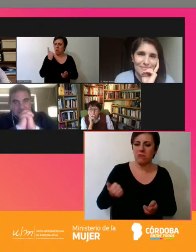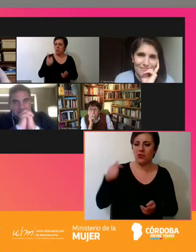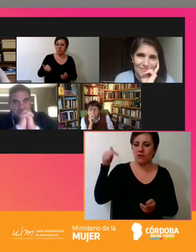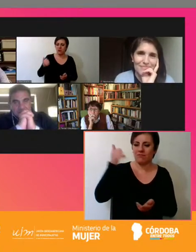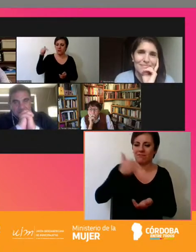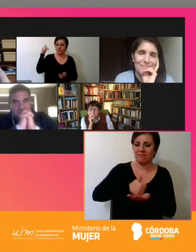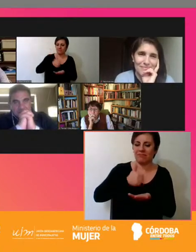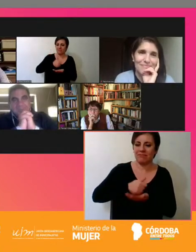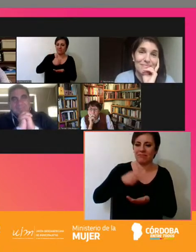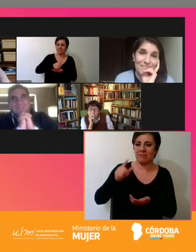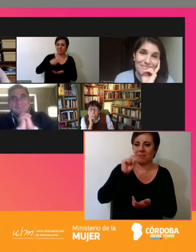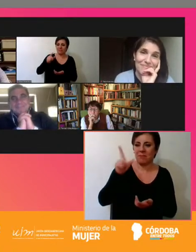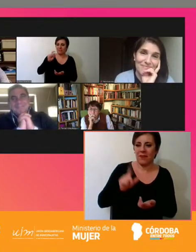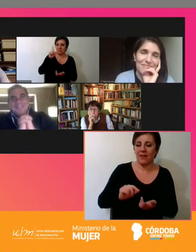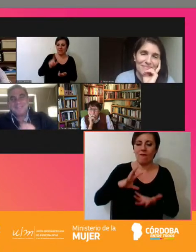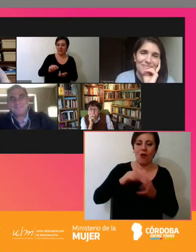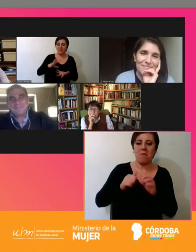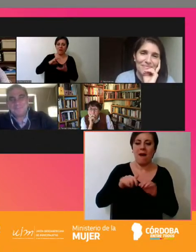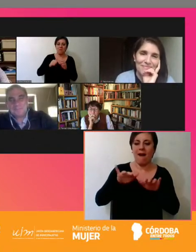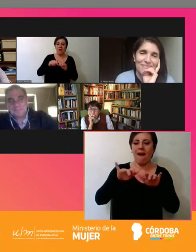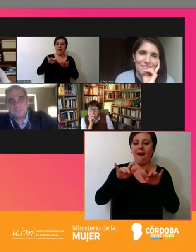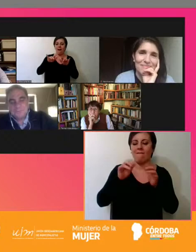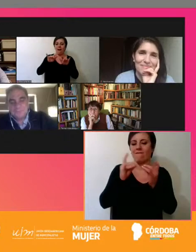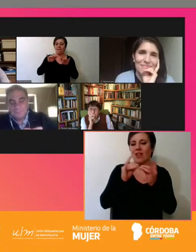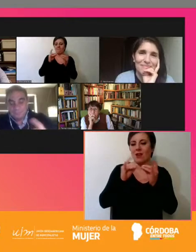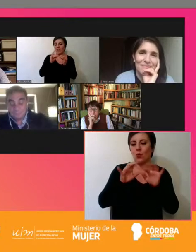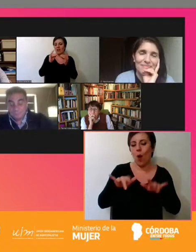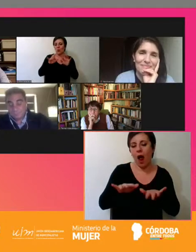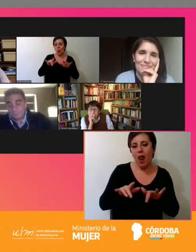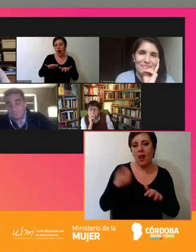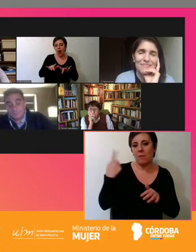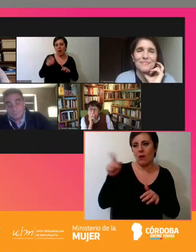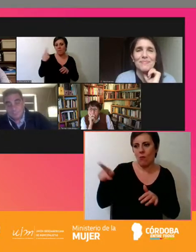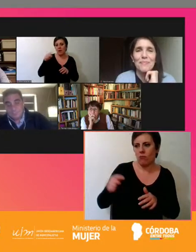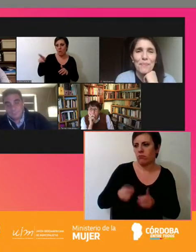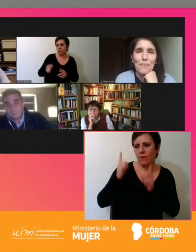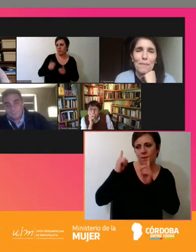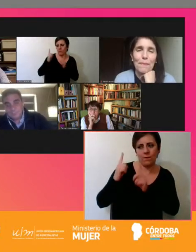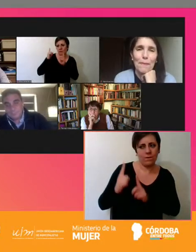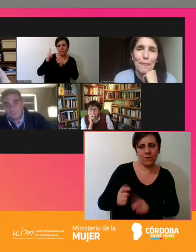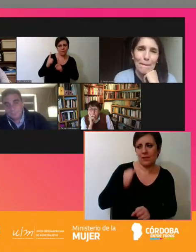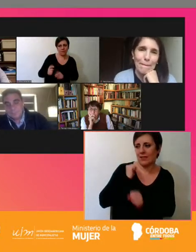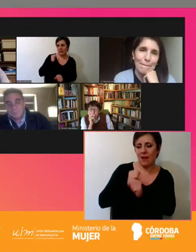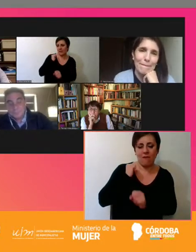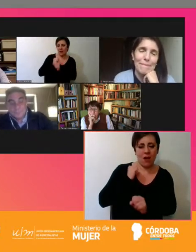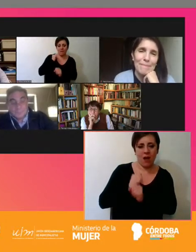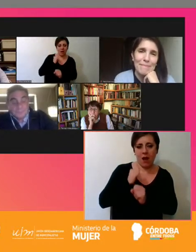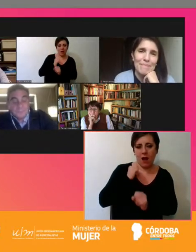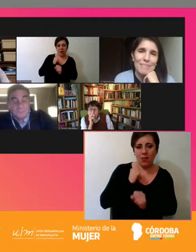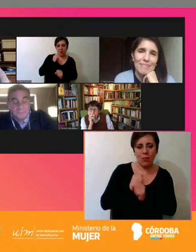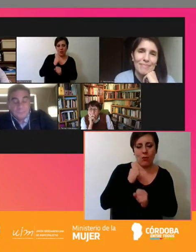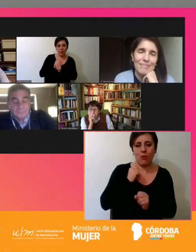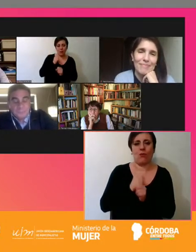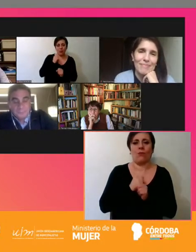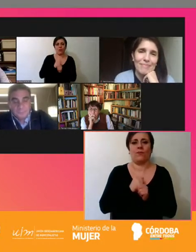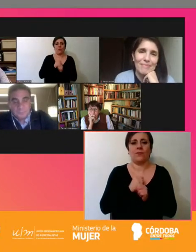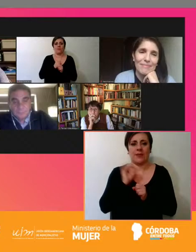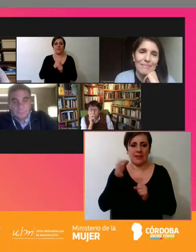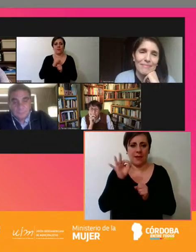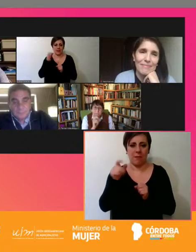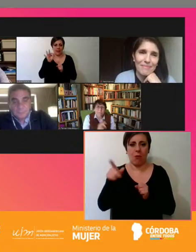sea de manera virtual, pero con esa firmeza como lo has venido trabajando, y sabemos que vas a hacer un